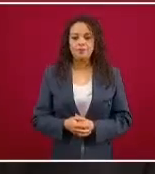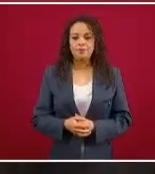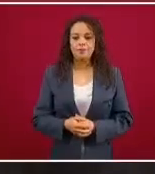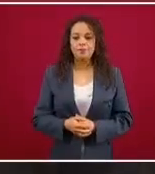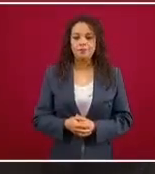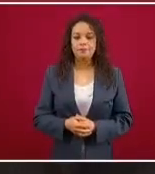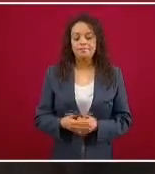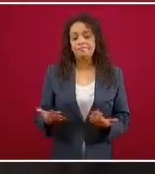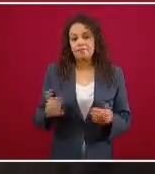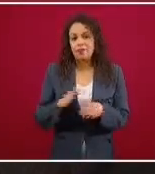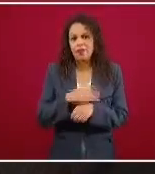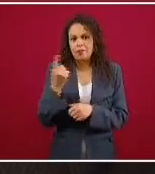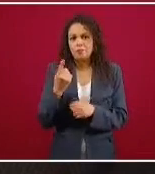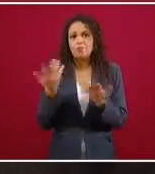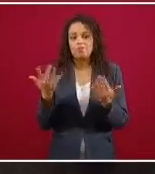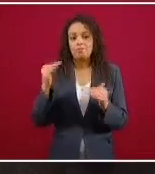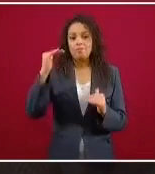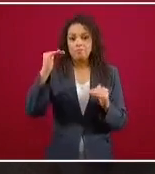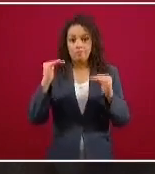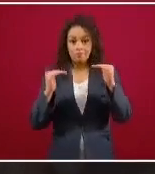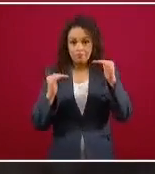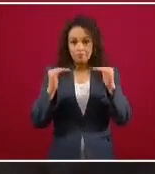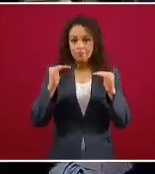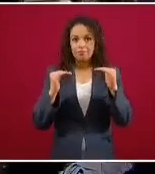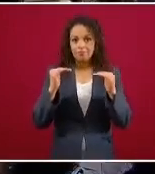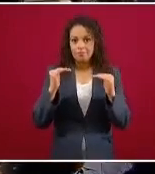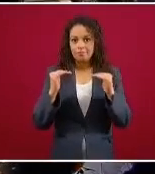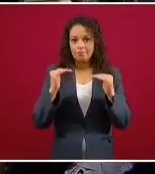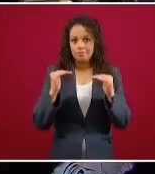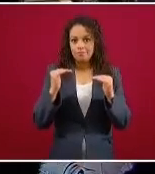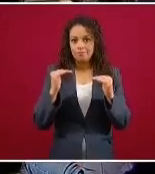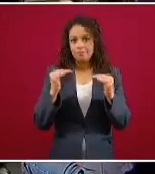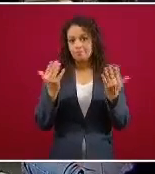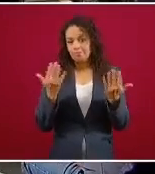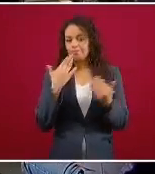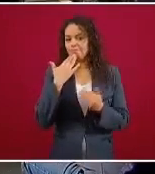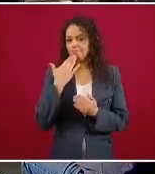estabilizar y en el peor de los casos